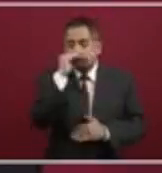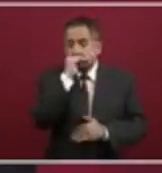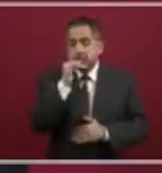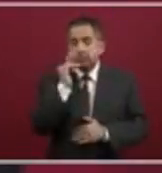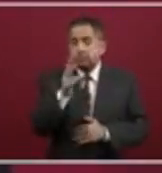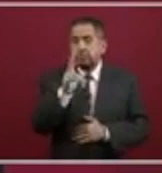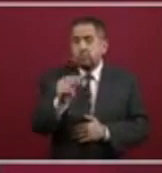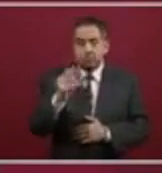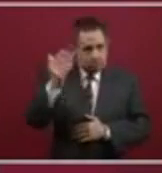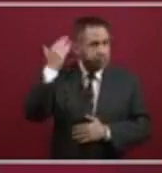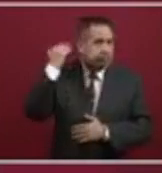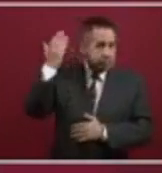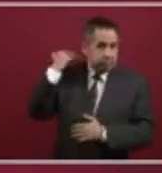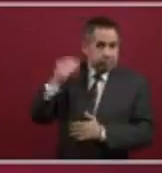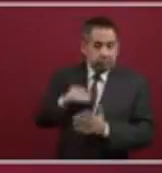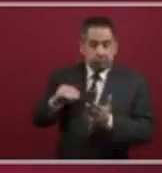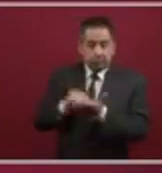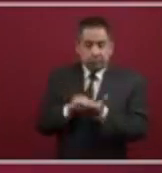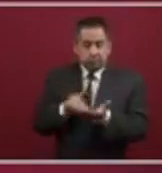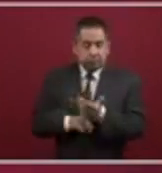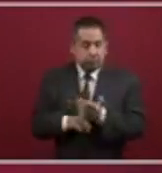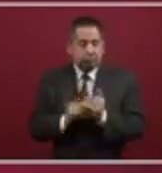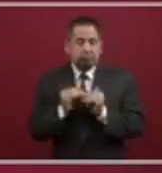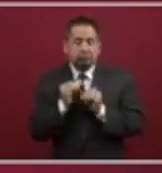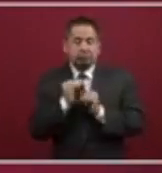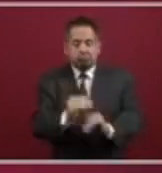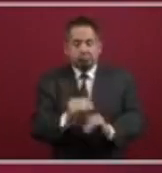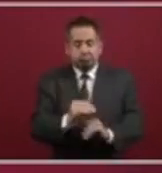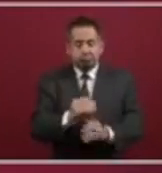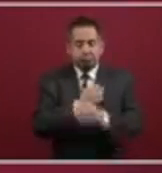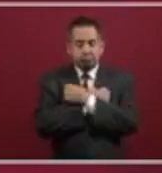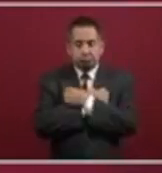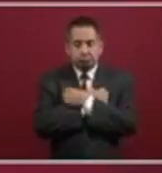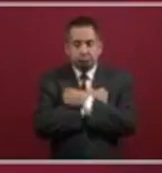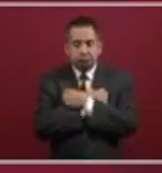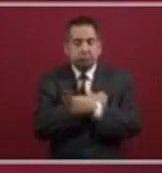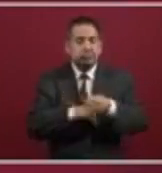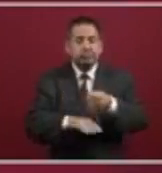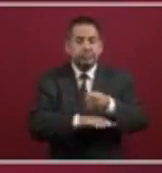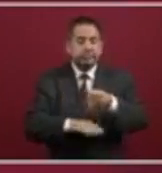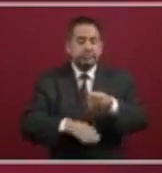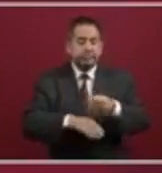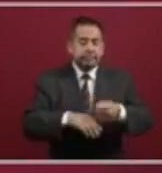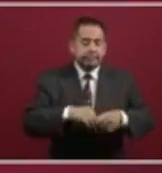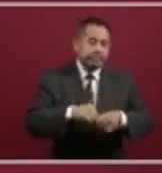la educación solo al nivel básico